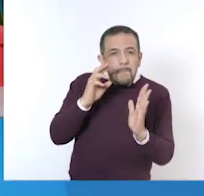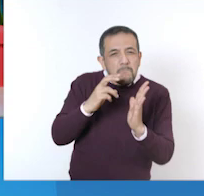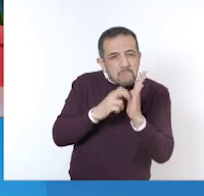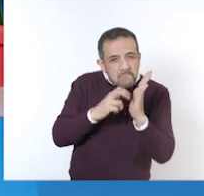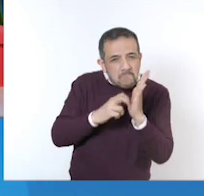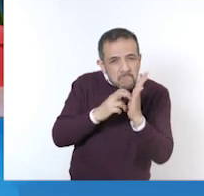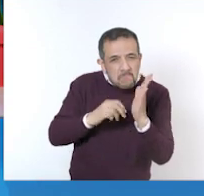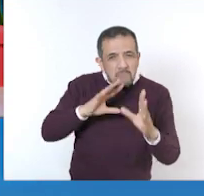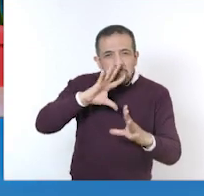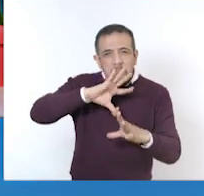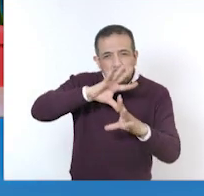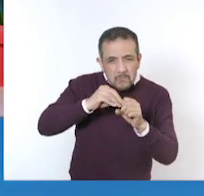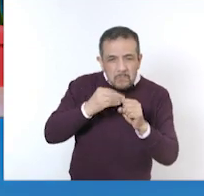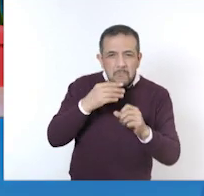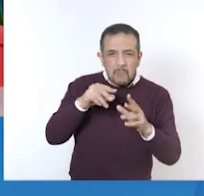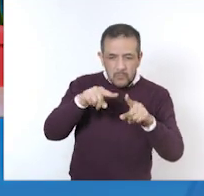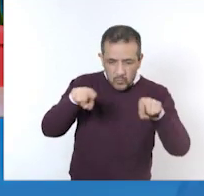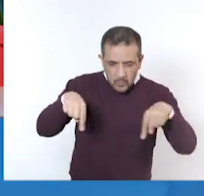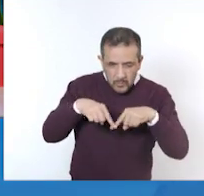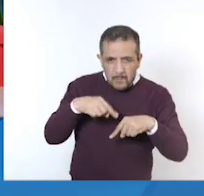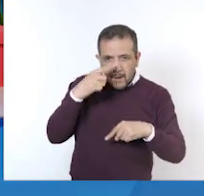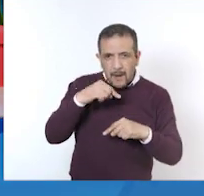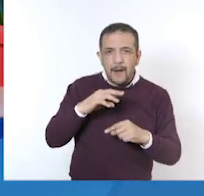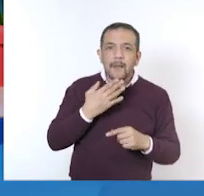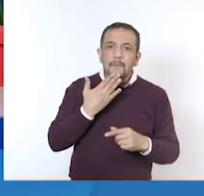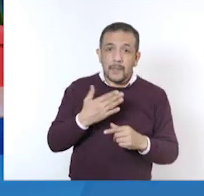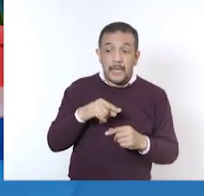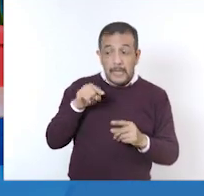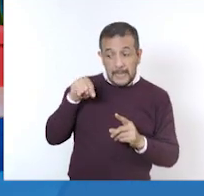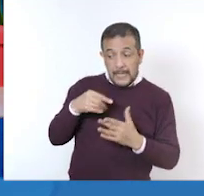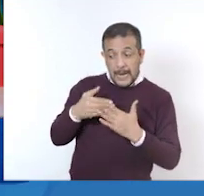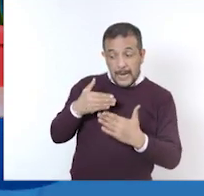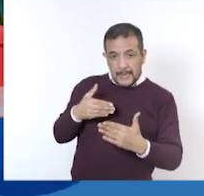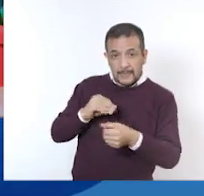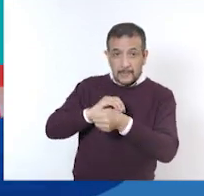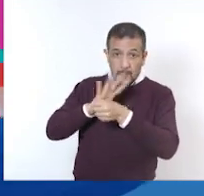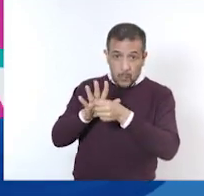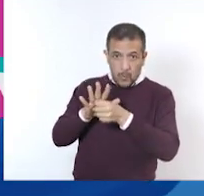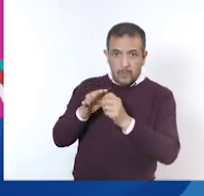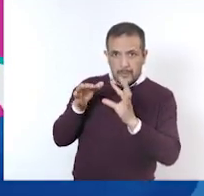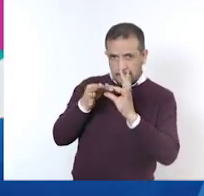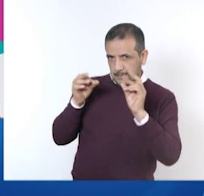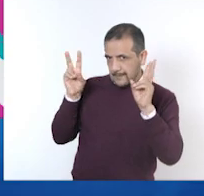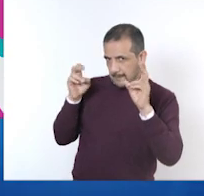hacer su presentación final. Su proyecto se llama Antes del COVID.